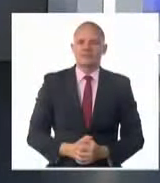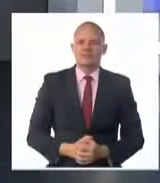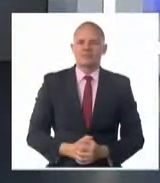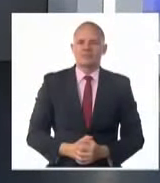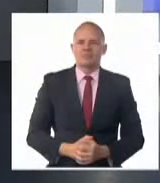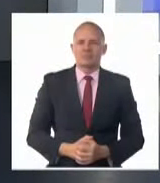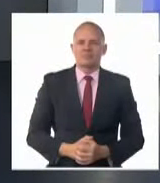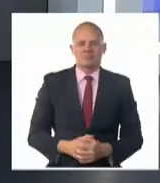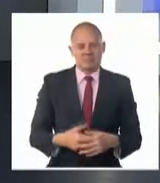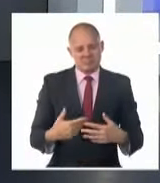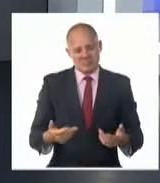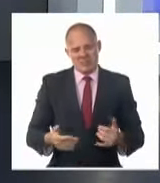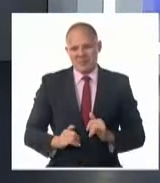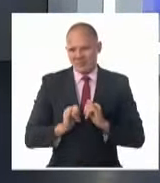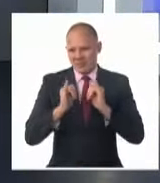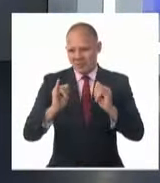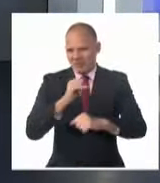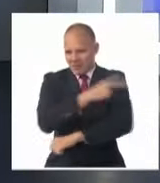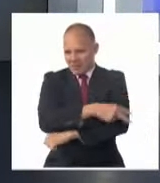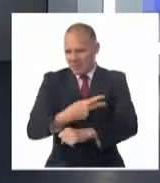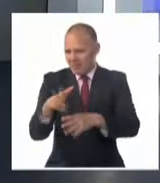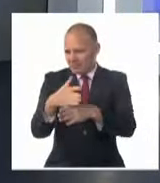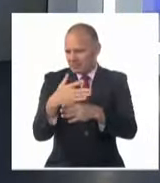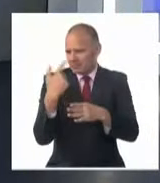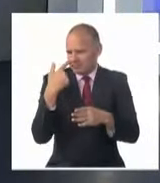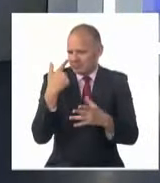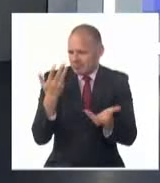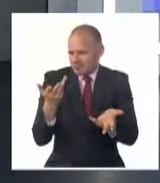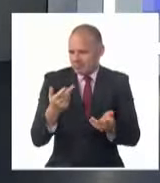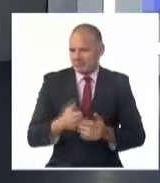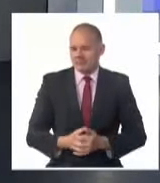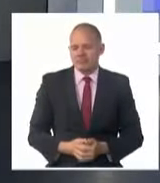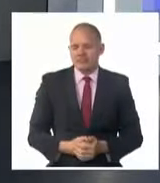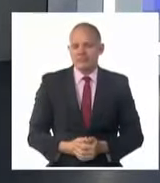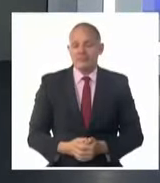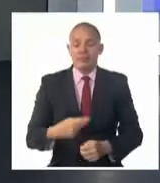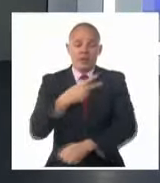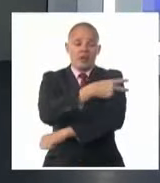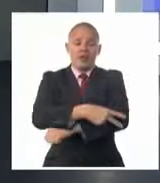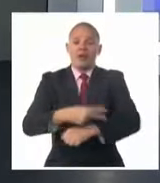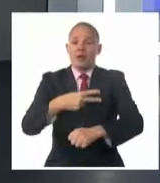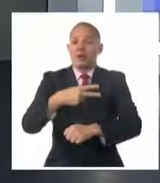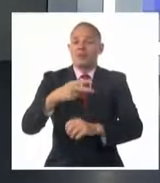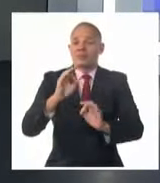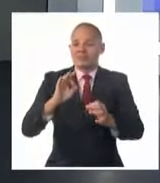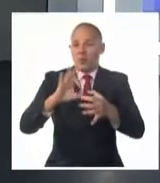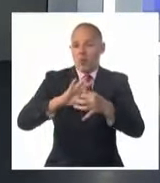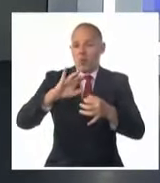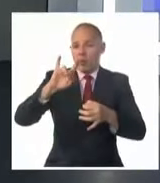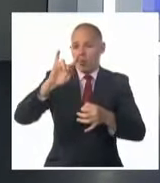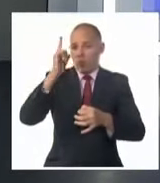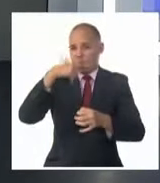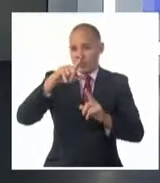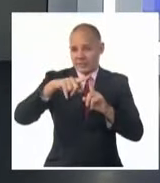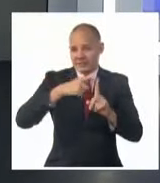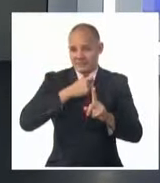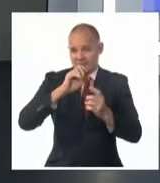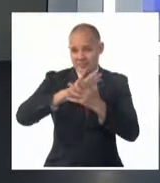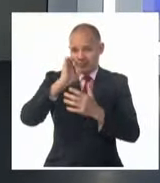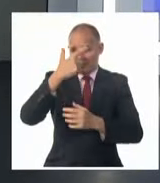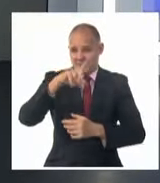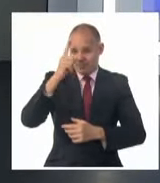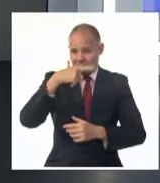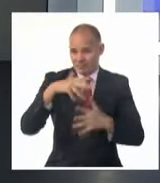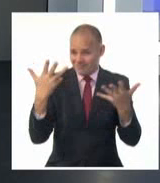Hagamos el balance de la jornada más allá de las fronteras cubanas. El nuevo presidente de Guatemala, Bernardo Arévalo, cumplió su primer día como jefe de Estado. Una de